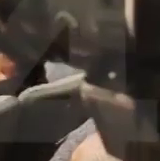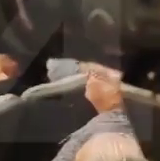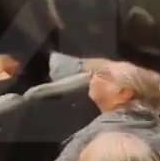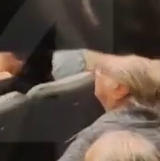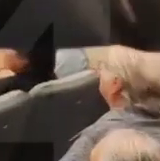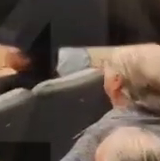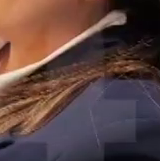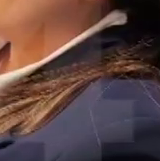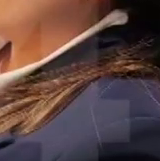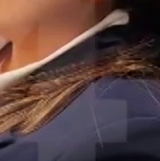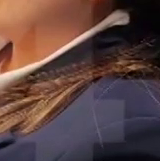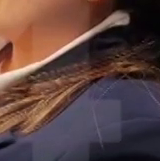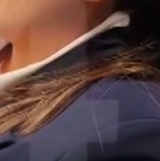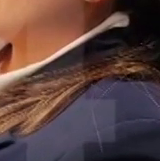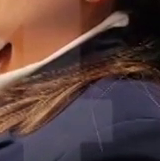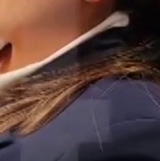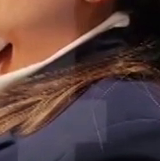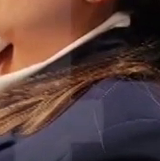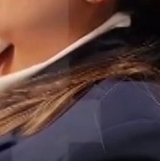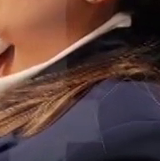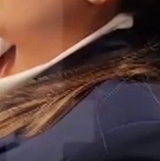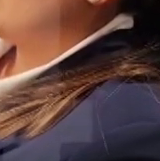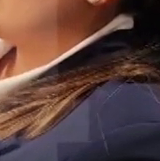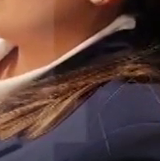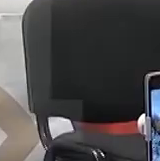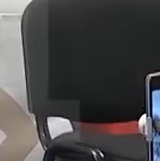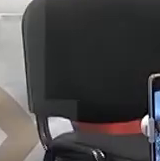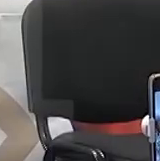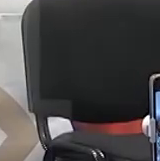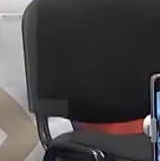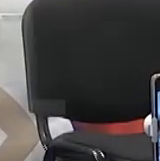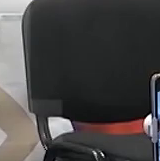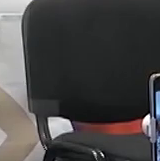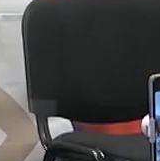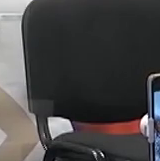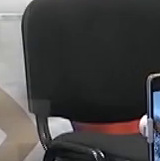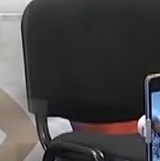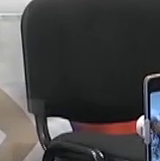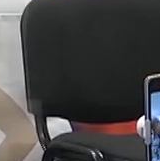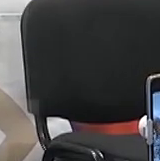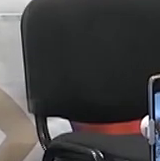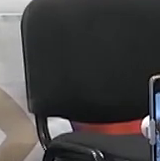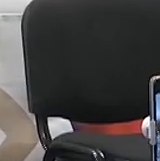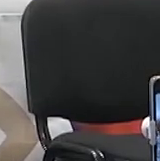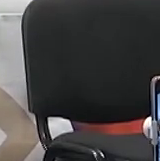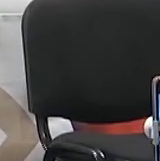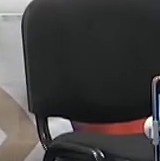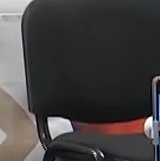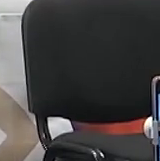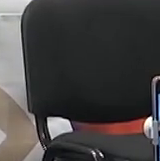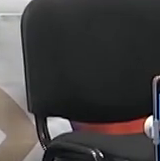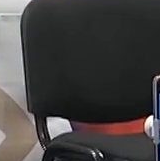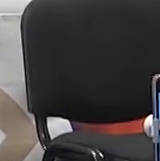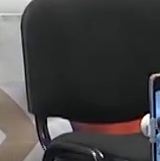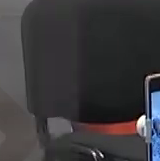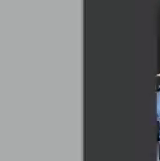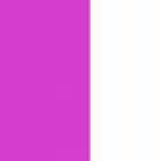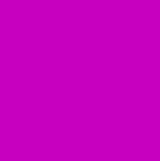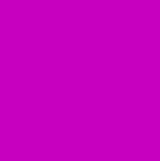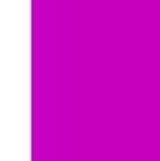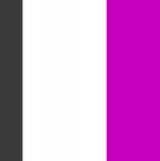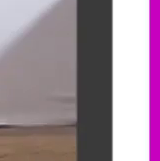Asiste gobernadora Lorena Cuellar Cisneros a encuentro familiar Uniendo Historias con el apoyo de la Dirección de Atención a Migrantes.